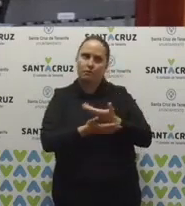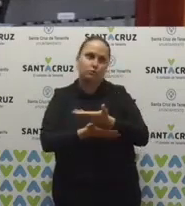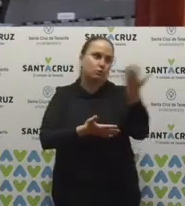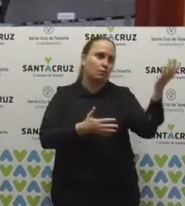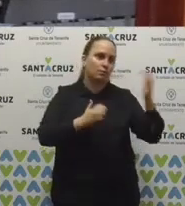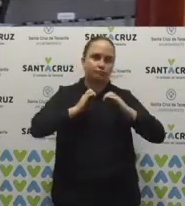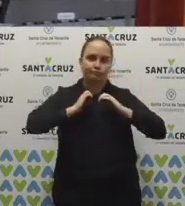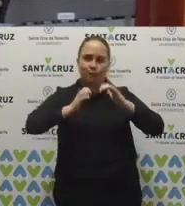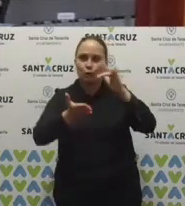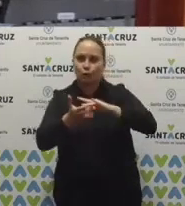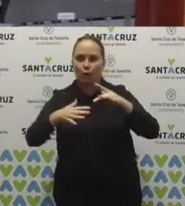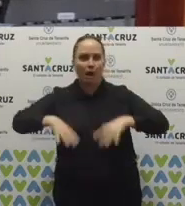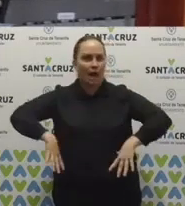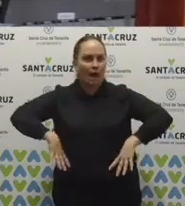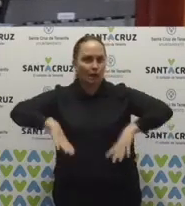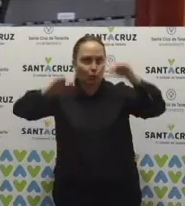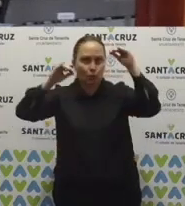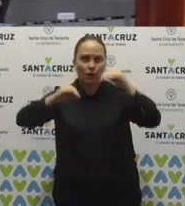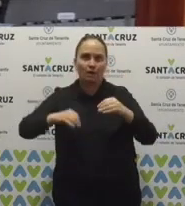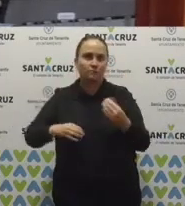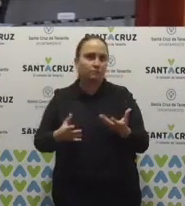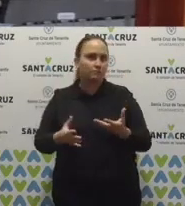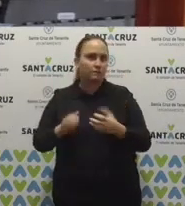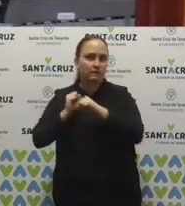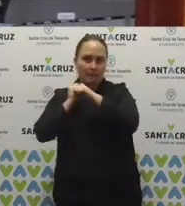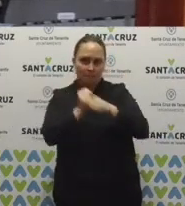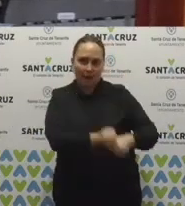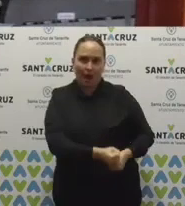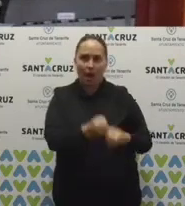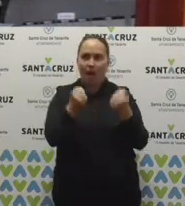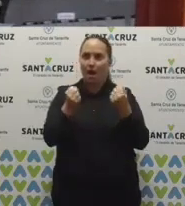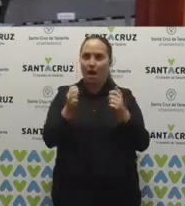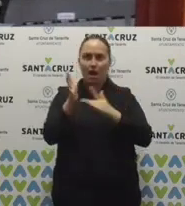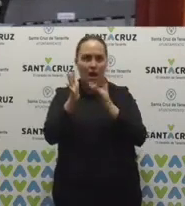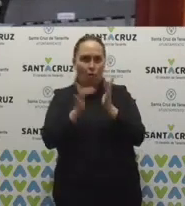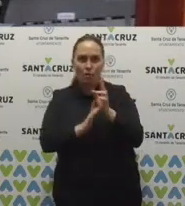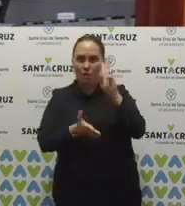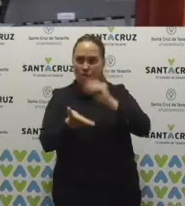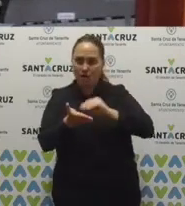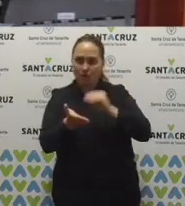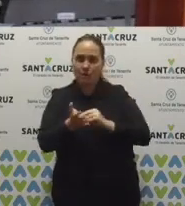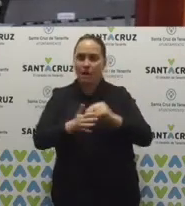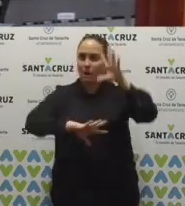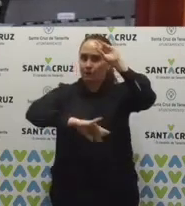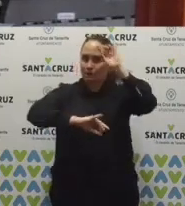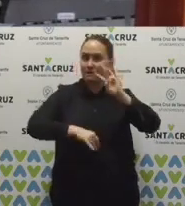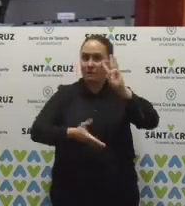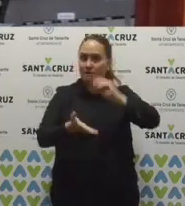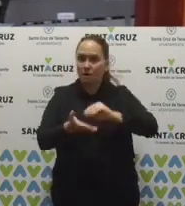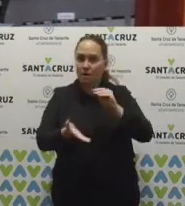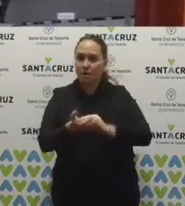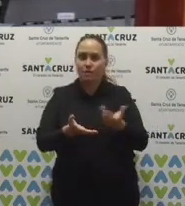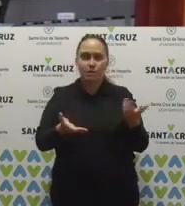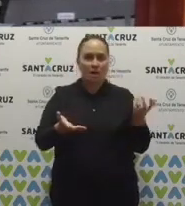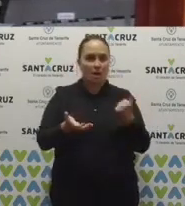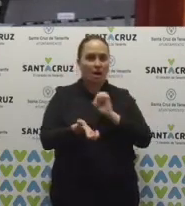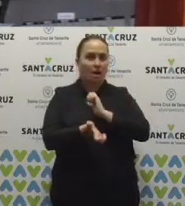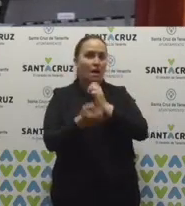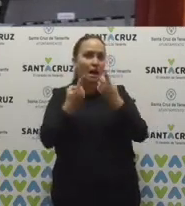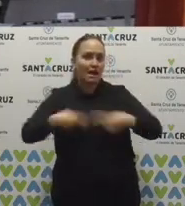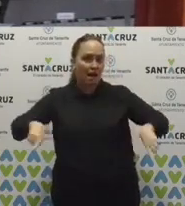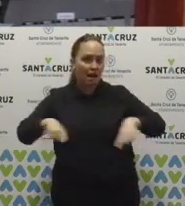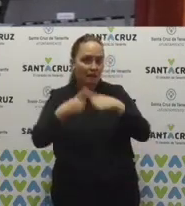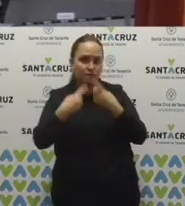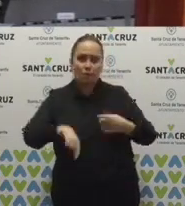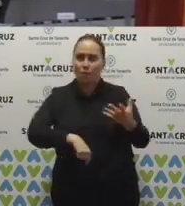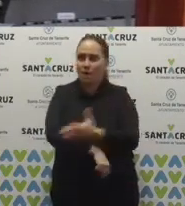hecho arona sanmiguel la laguna en dos ocasiones la brotaba entre arafo cabildo parlamentos